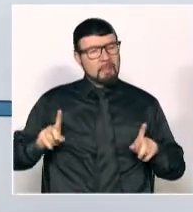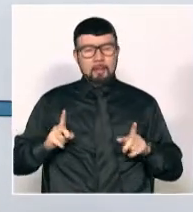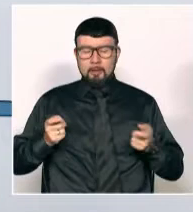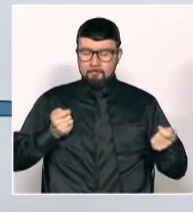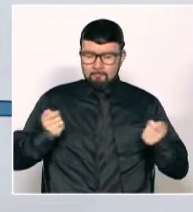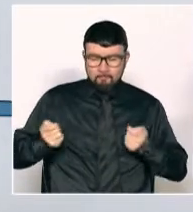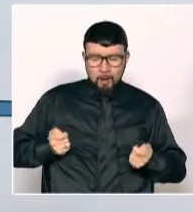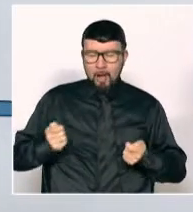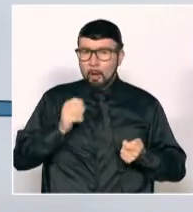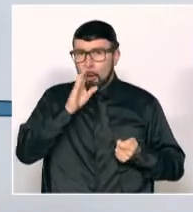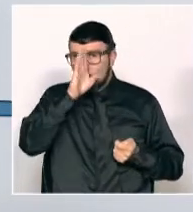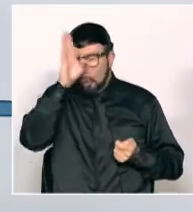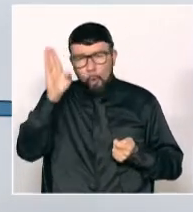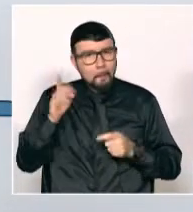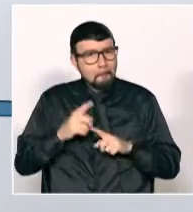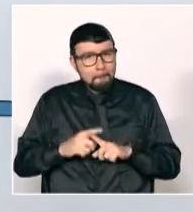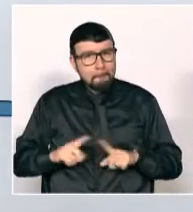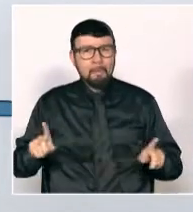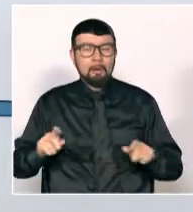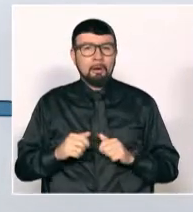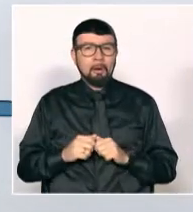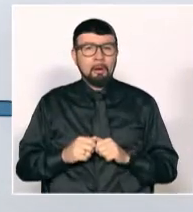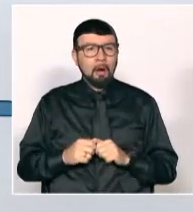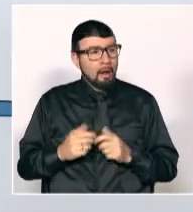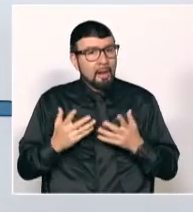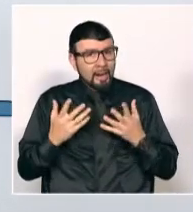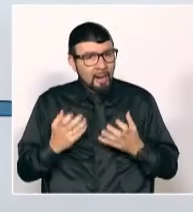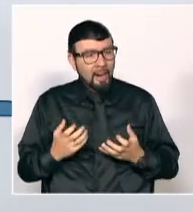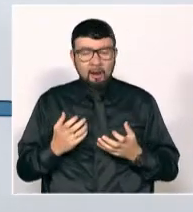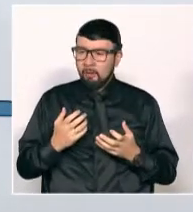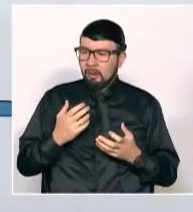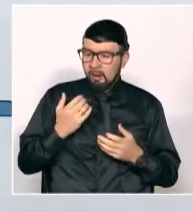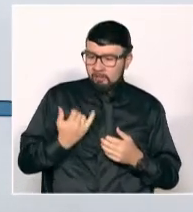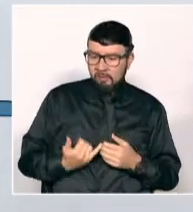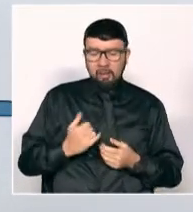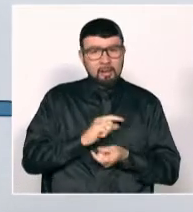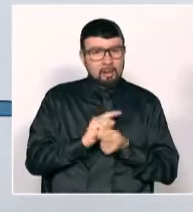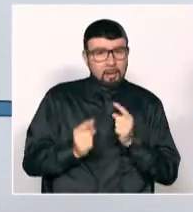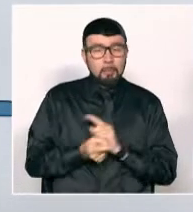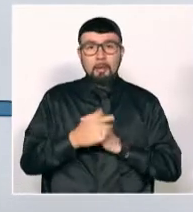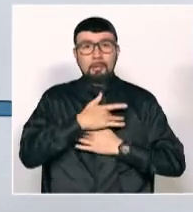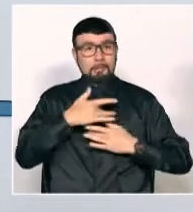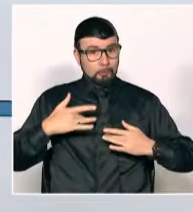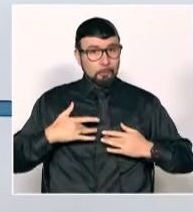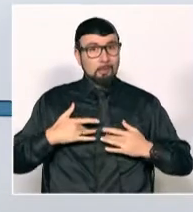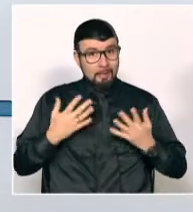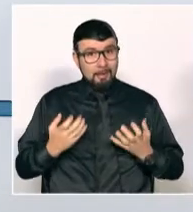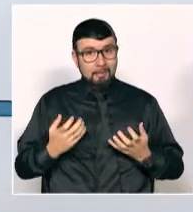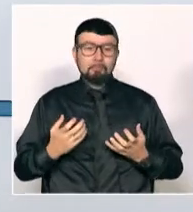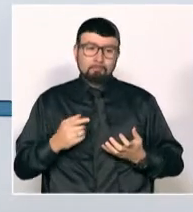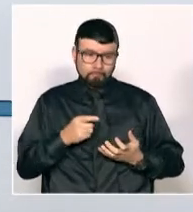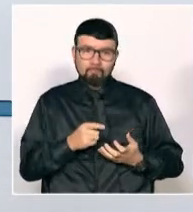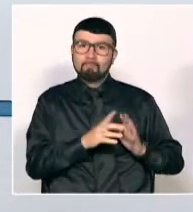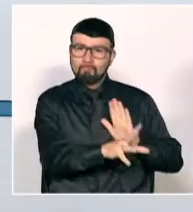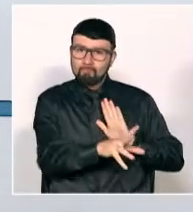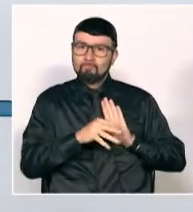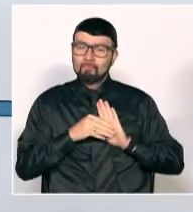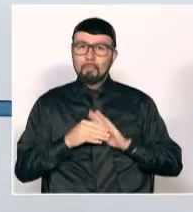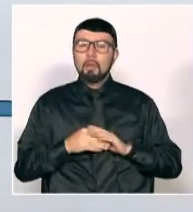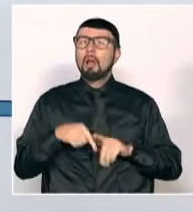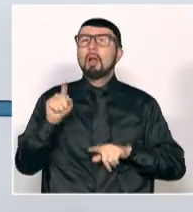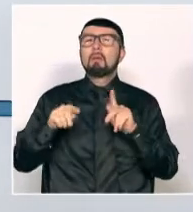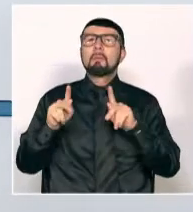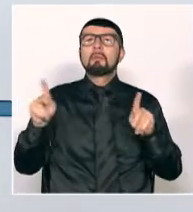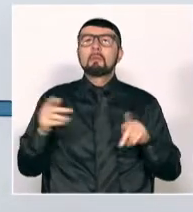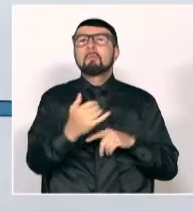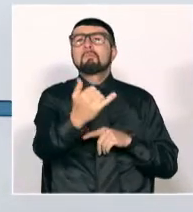que tenemos que empezar a hacer si queremos ver resultados diferentes en nuestra salud. ¿Cuántas de las personas que nos están viendo no les aqueja